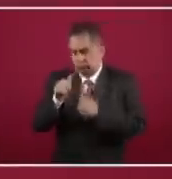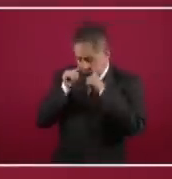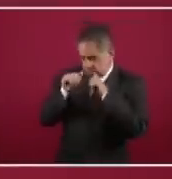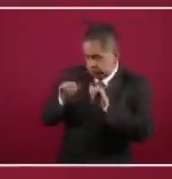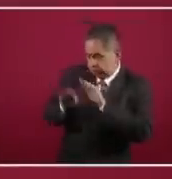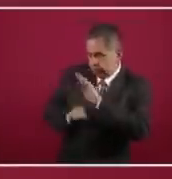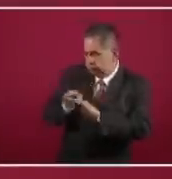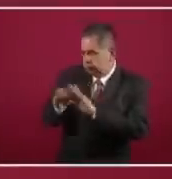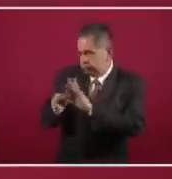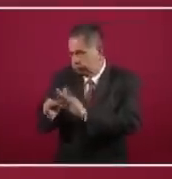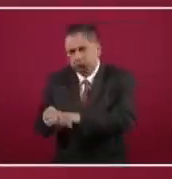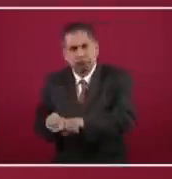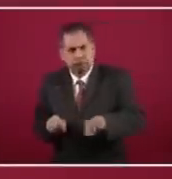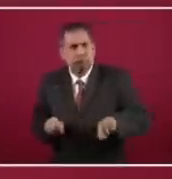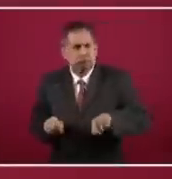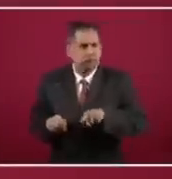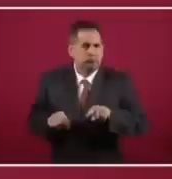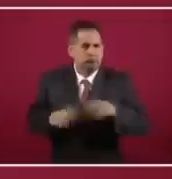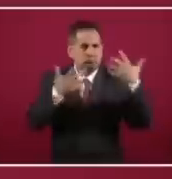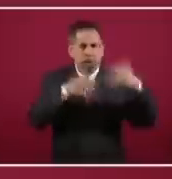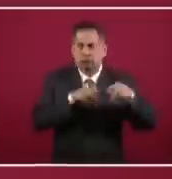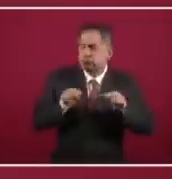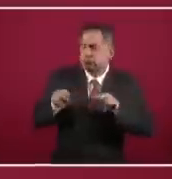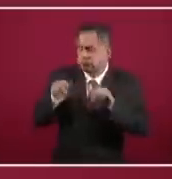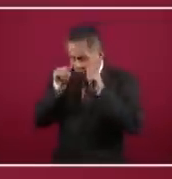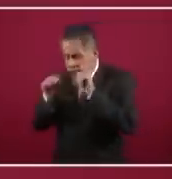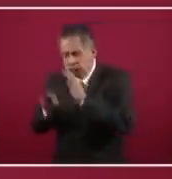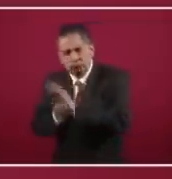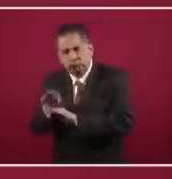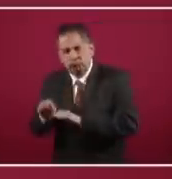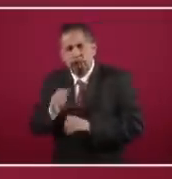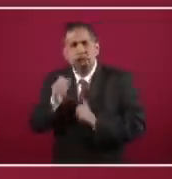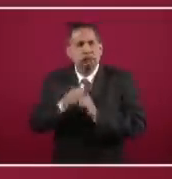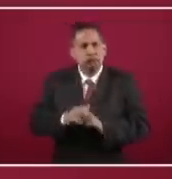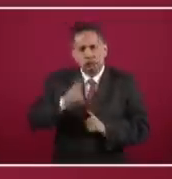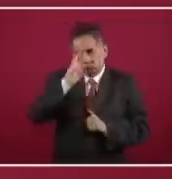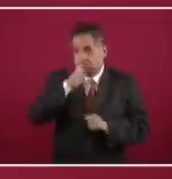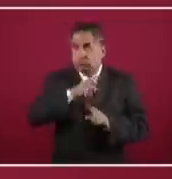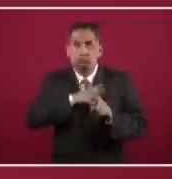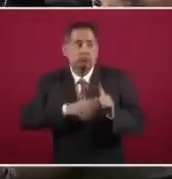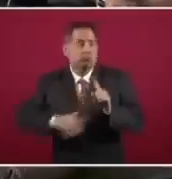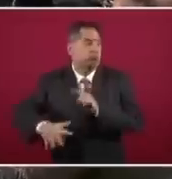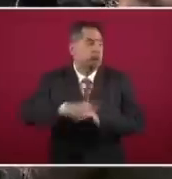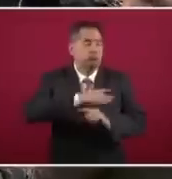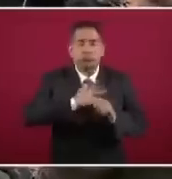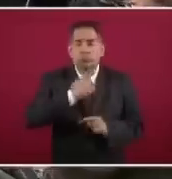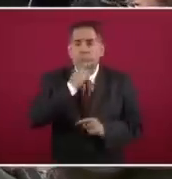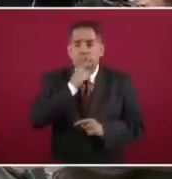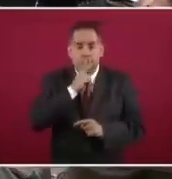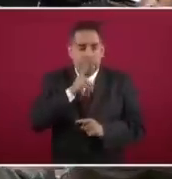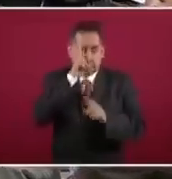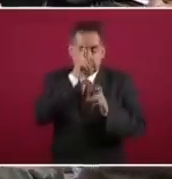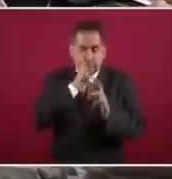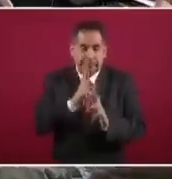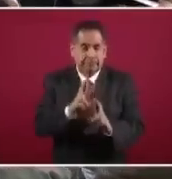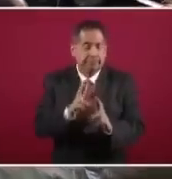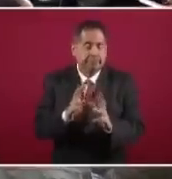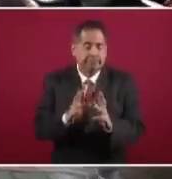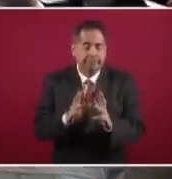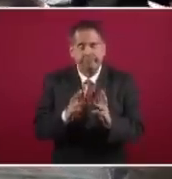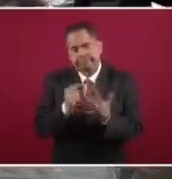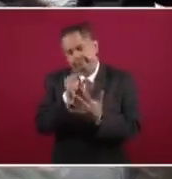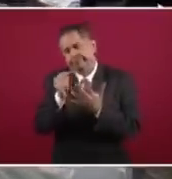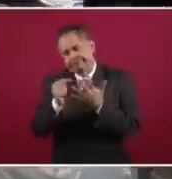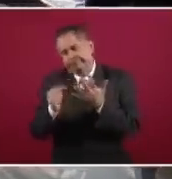estas grandes empresas, y el respeto al medio ambiente, entre